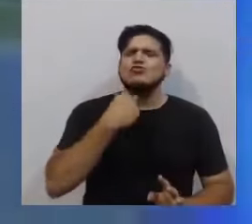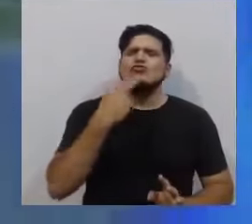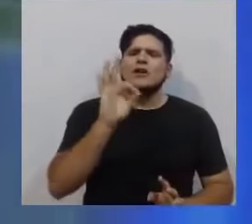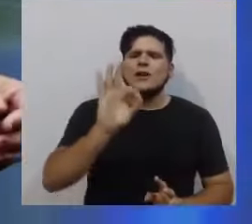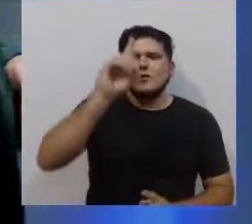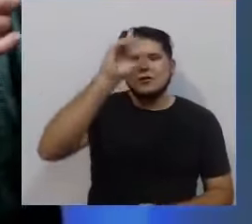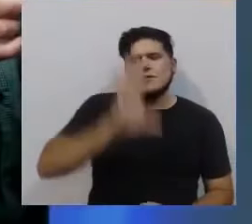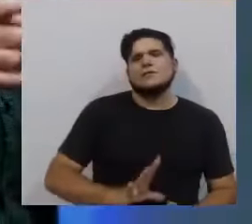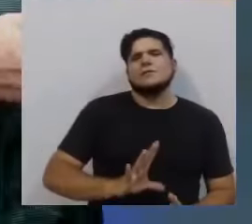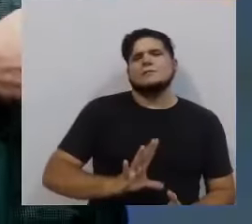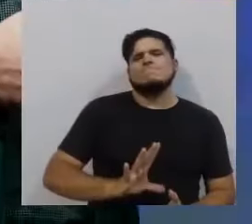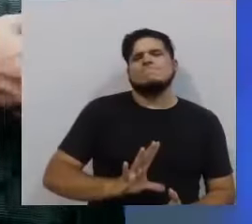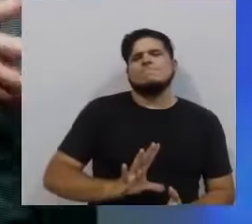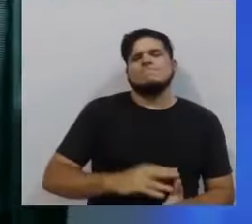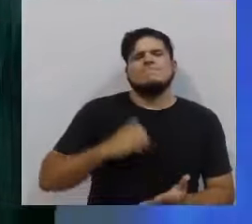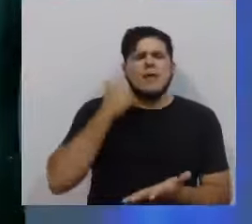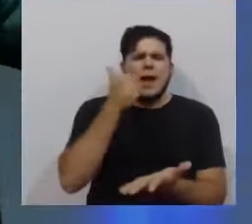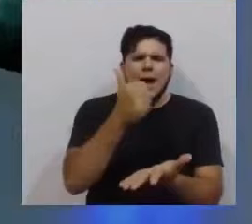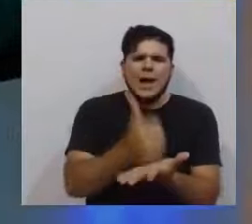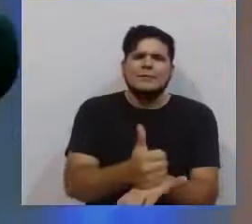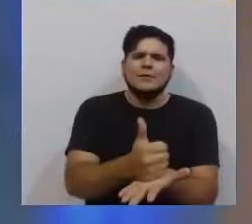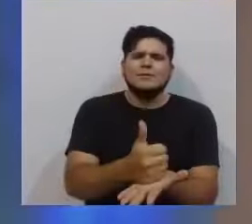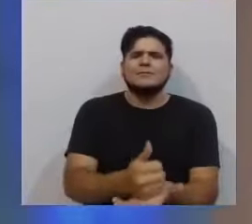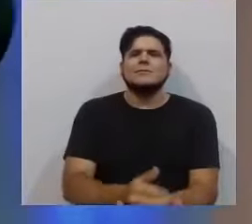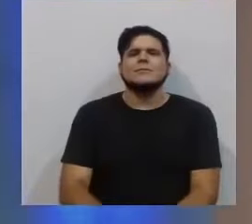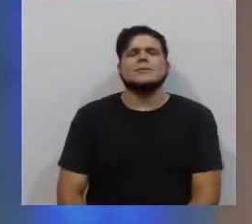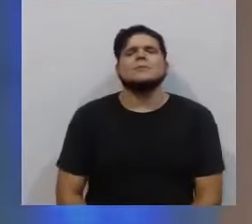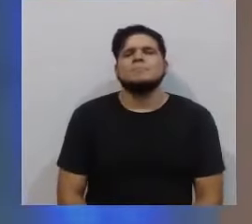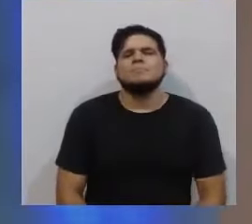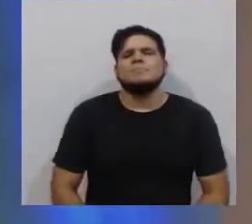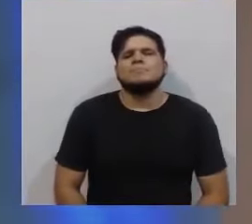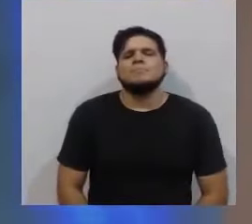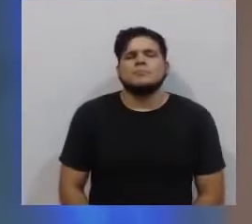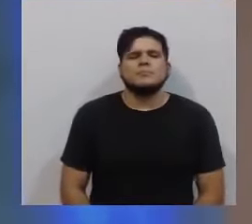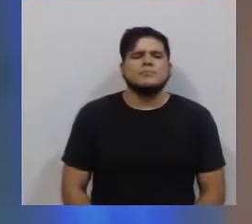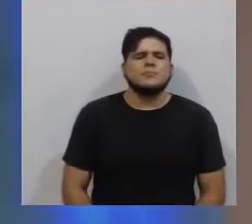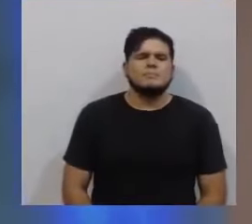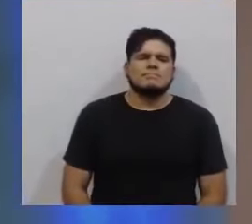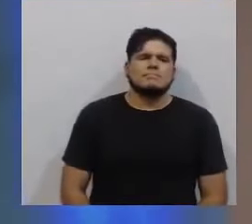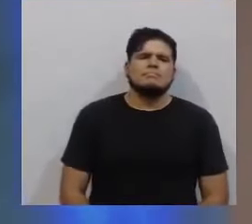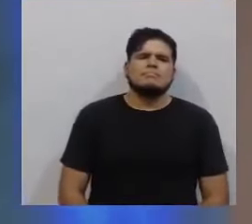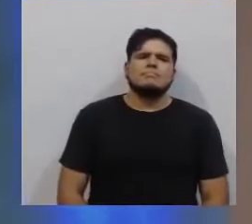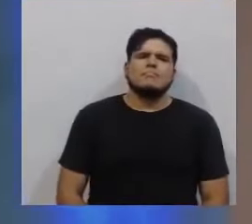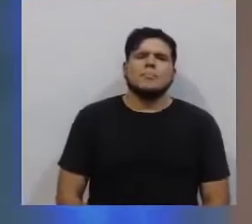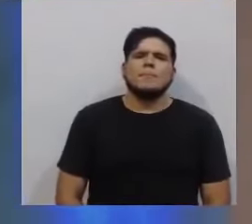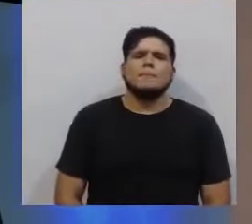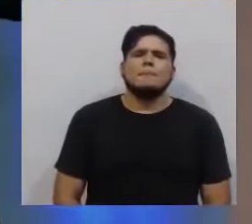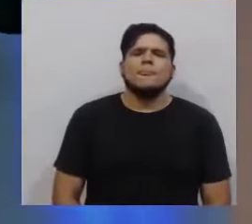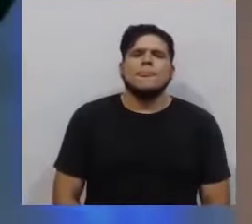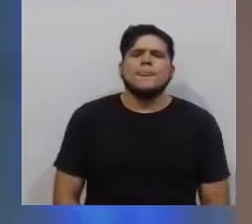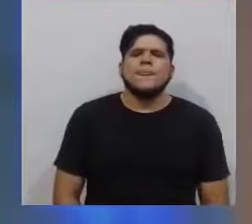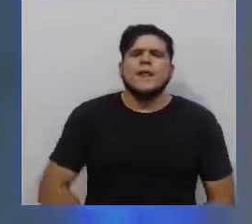si usted hizo esa oración y repitió esa oración conmigo levante su manito allí queremos verle dios te bendiga